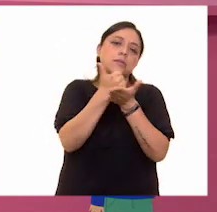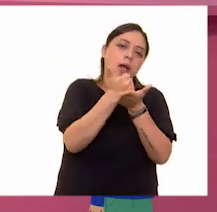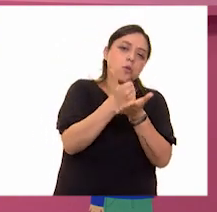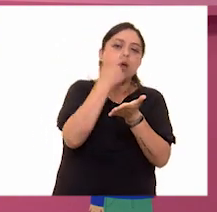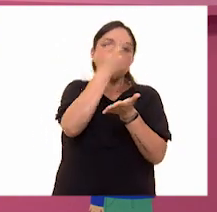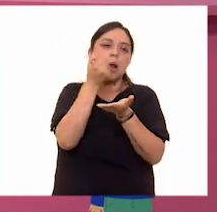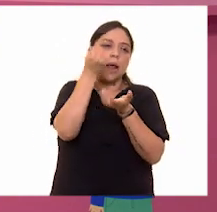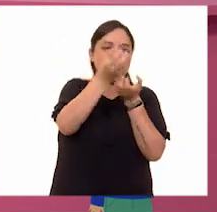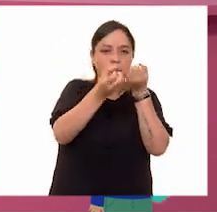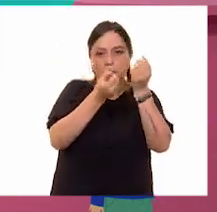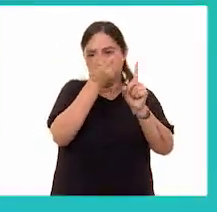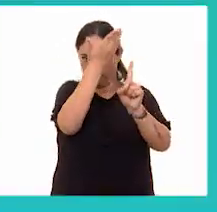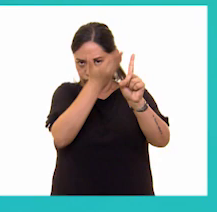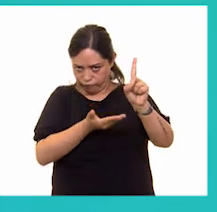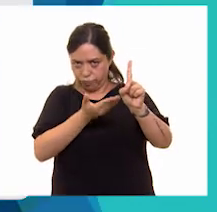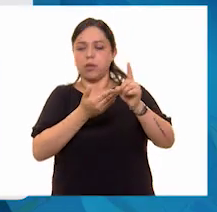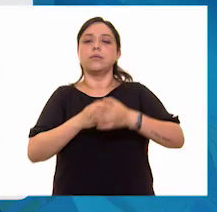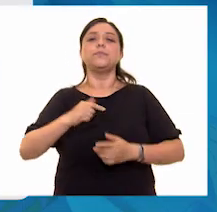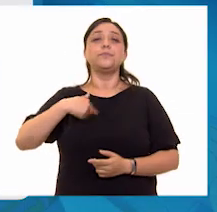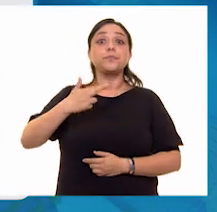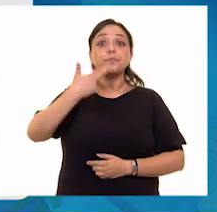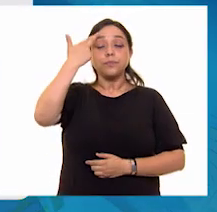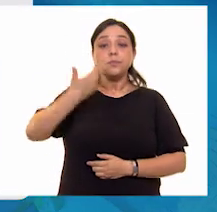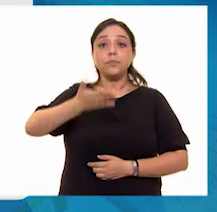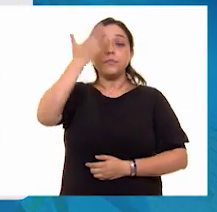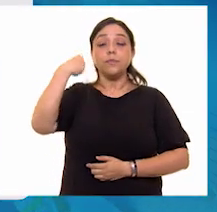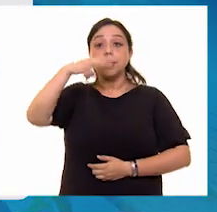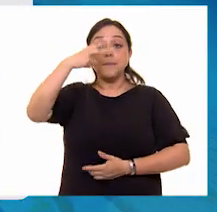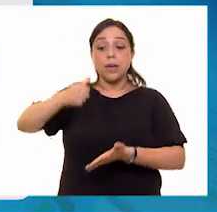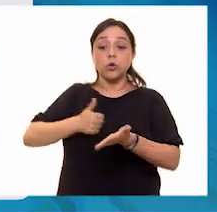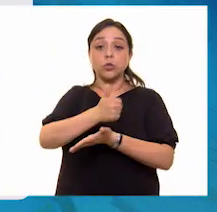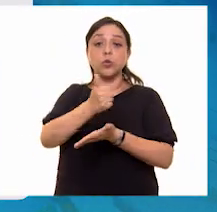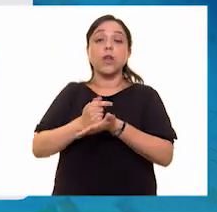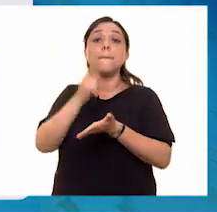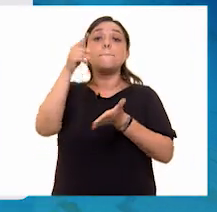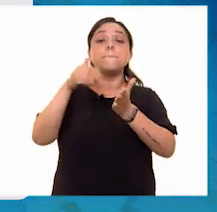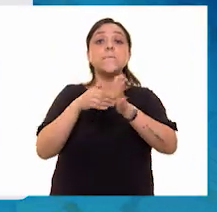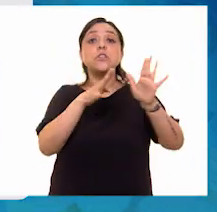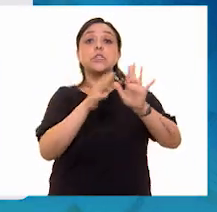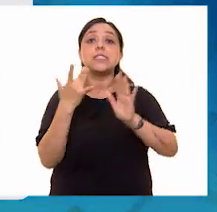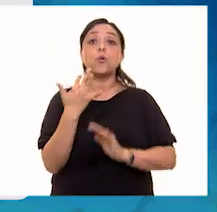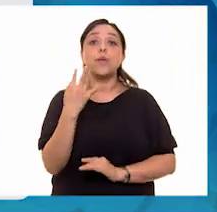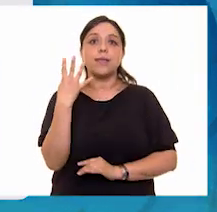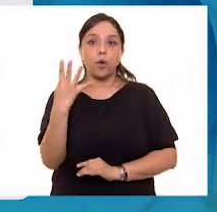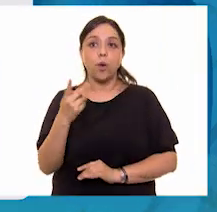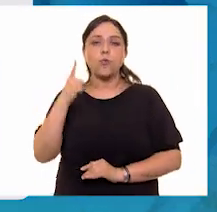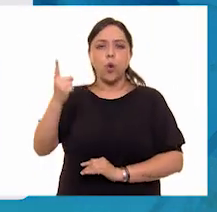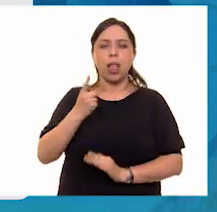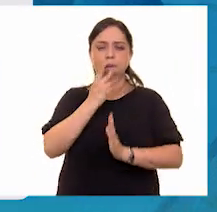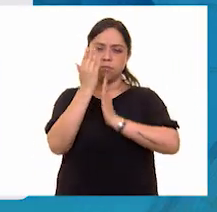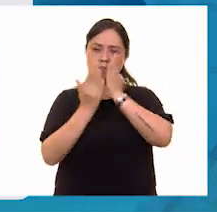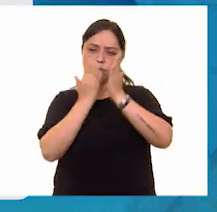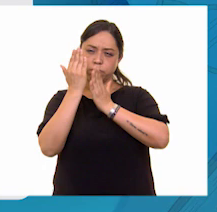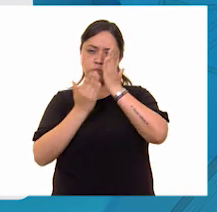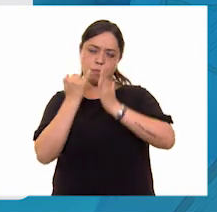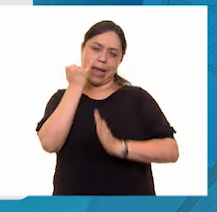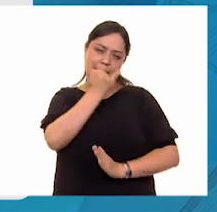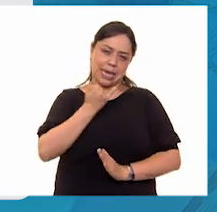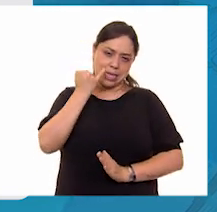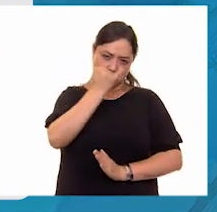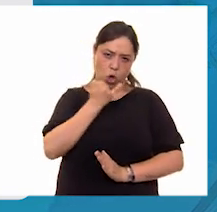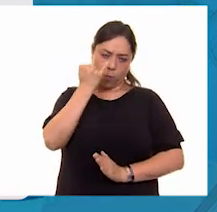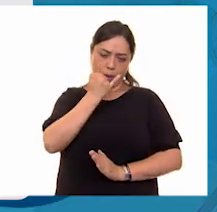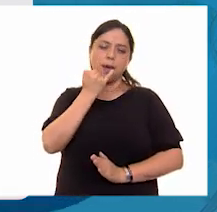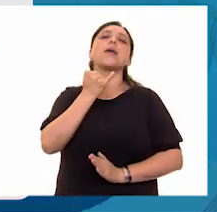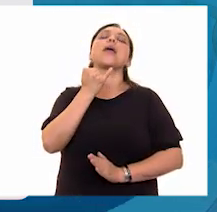Hinojosa. Y recuerdo que vimos que nació en la Ciudad de México en 1954, que estudió Lengua y Literaturas Hispánicas en la Facultad